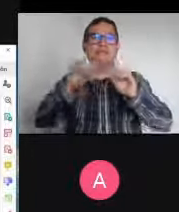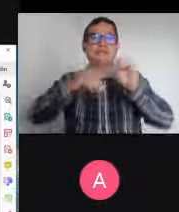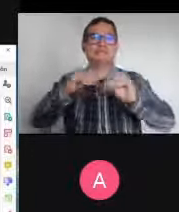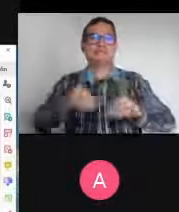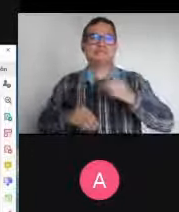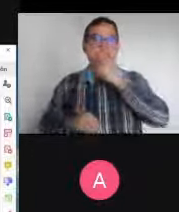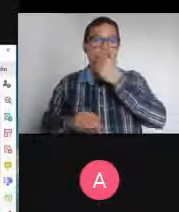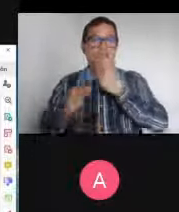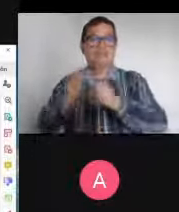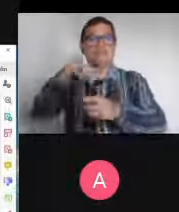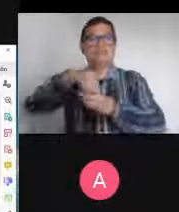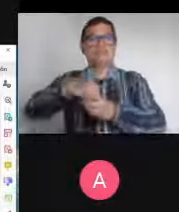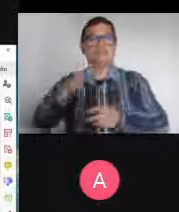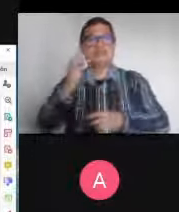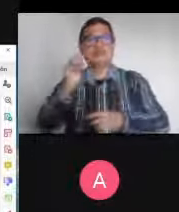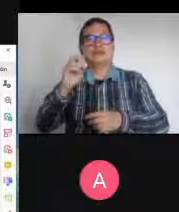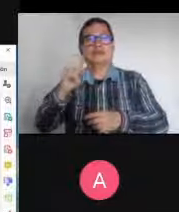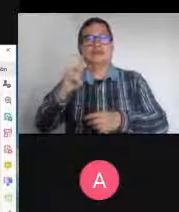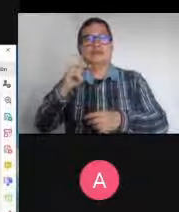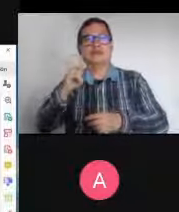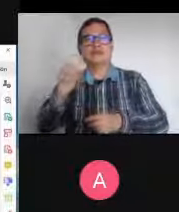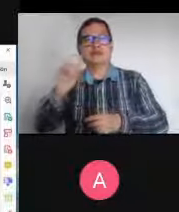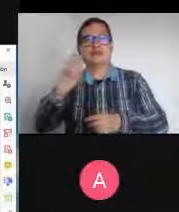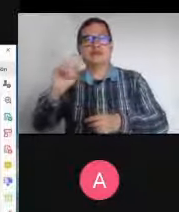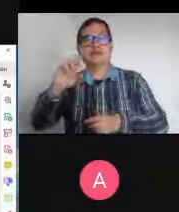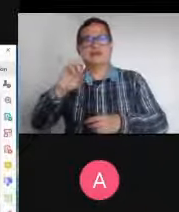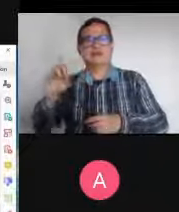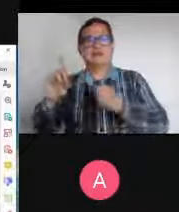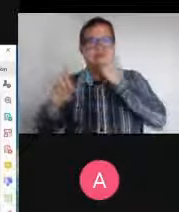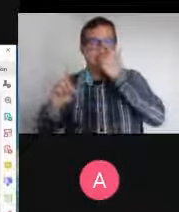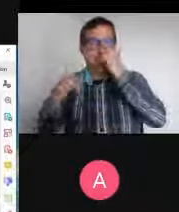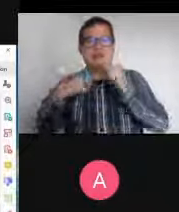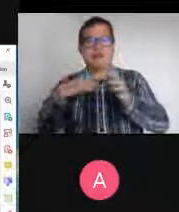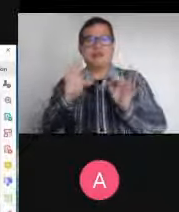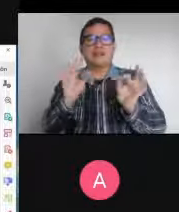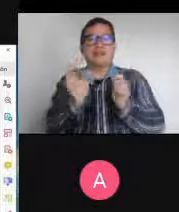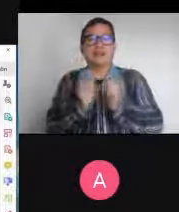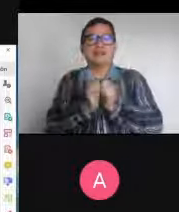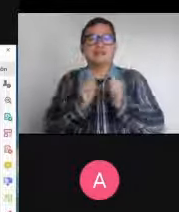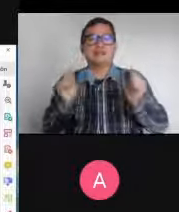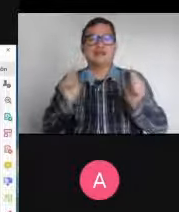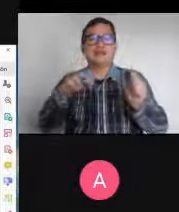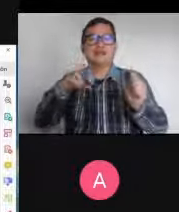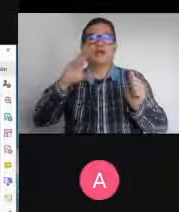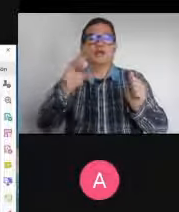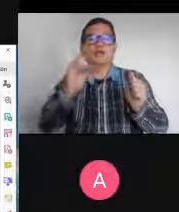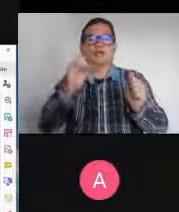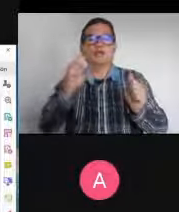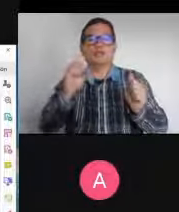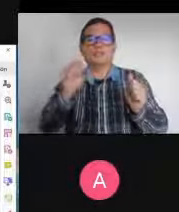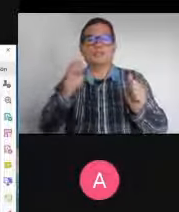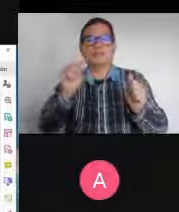en Tinkercad. En este caso, pues yo lo hice sin protoboard, pero ustedes lo deben presentar en el